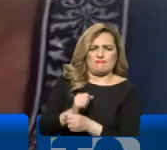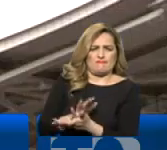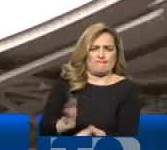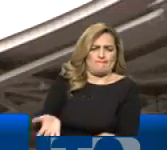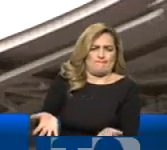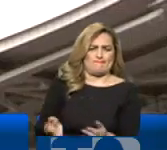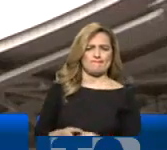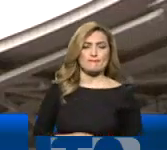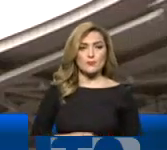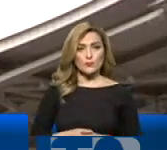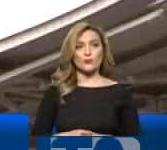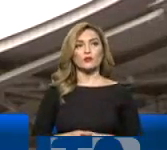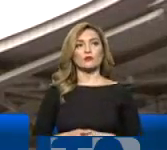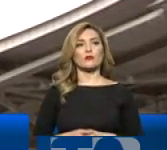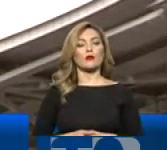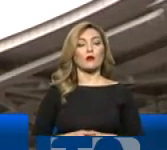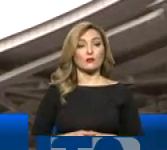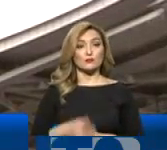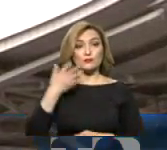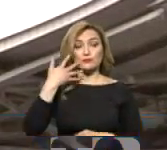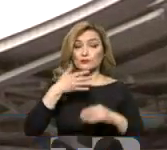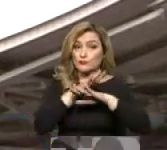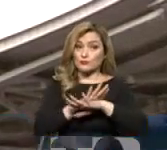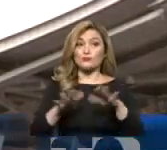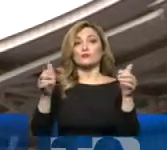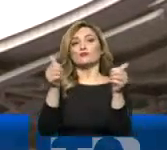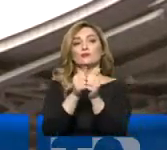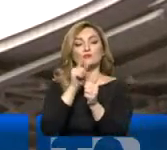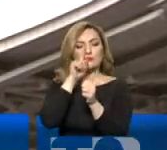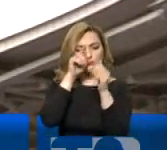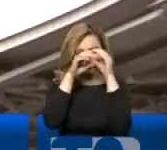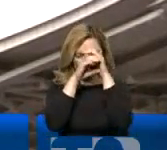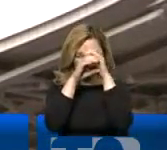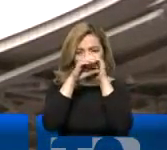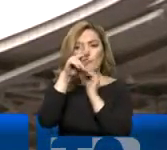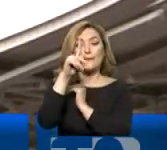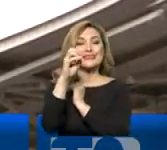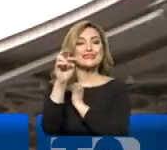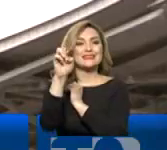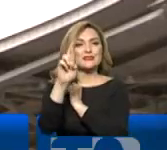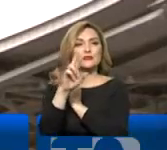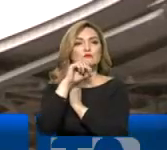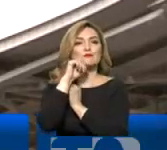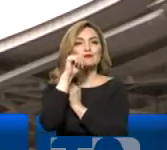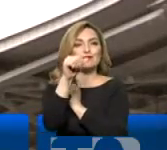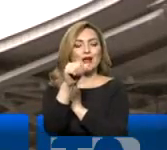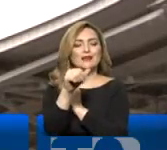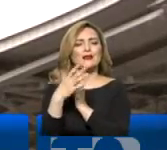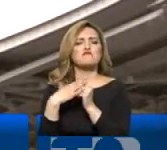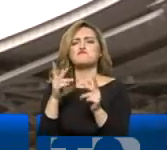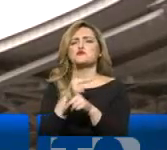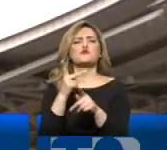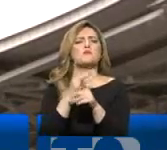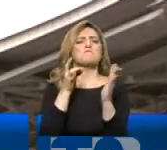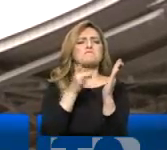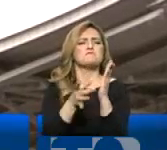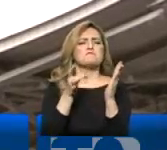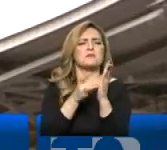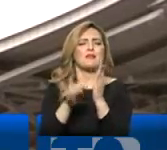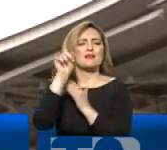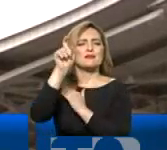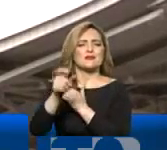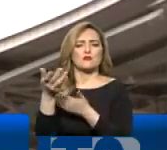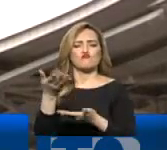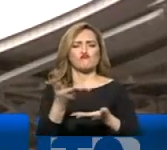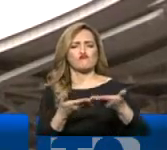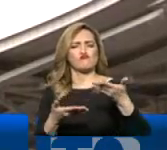que no. Pero al riesgo de caducidad de los kits PCR se suma la falta de insumos plásticos para el procesamiento de